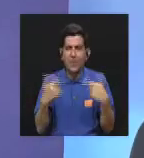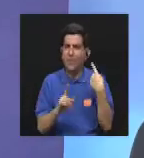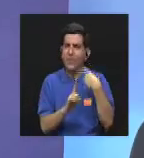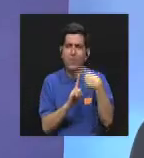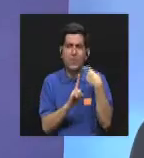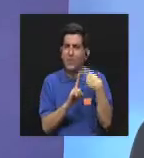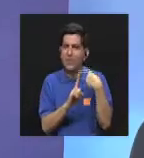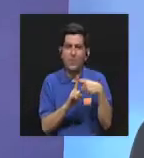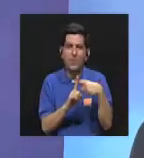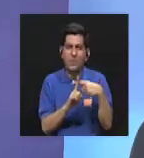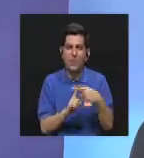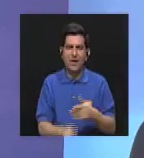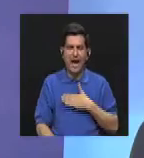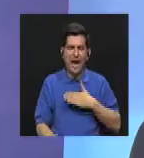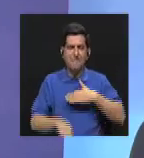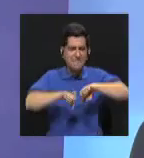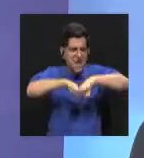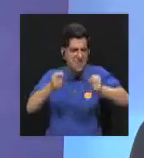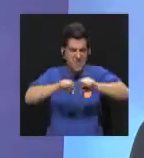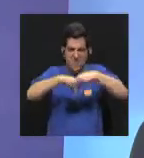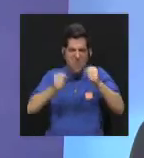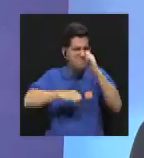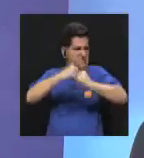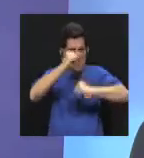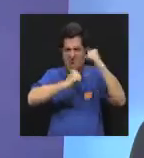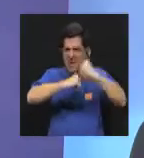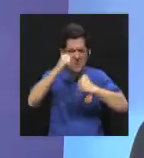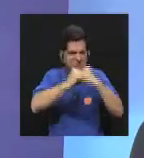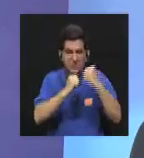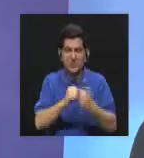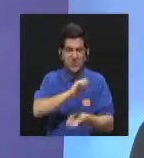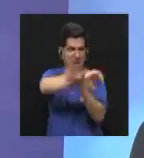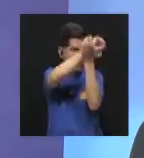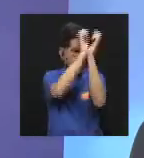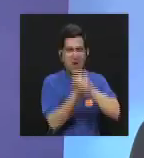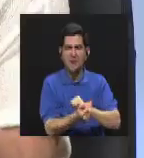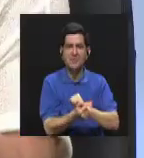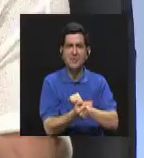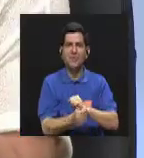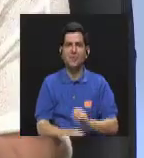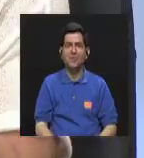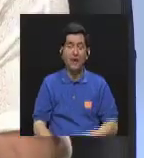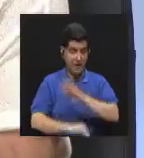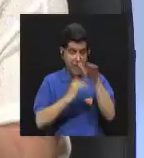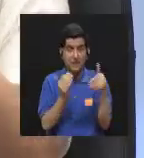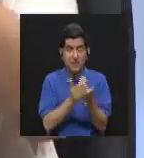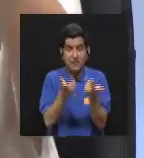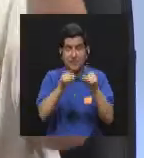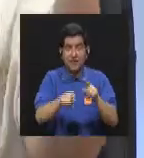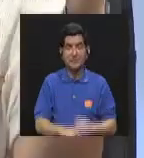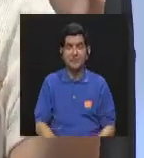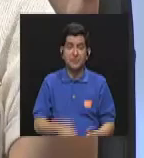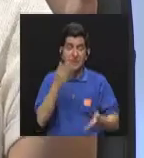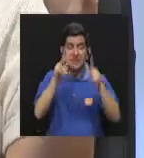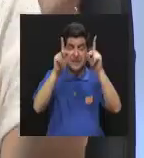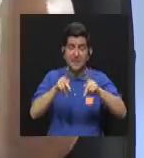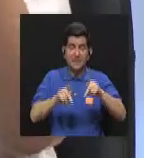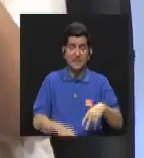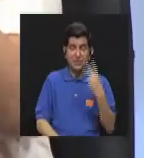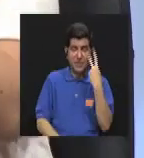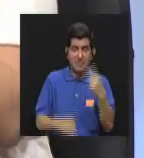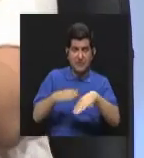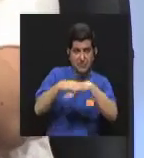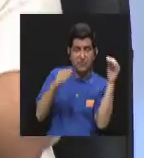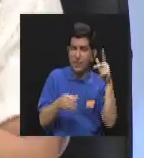positivo. Me rompió lo que yo tenía estructurado, claro, y lo convirtió en otra cosa. Probablemente, no en todos los casos. Probablemente es la visión del que esté afuera y que